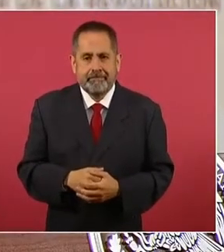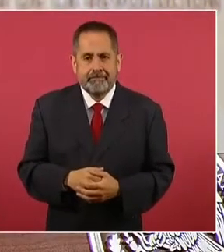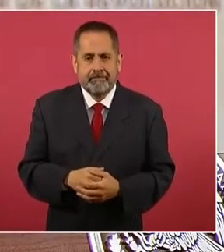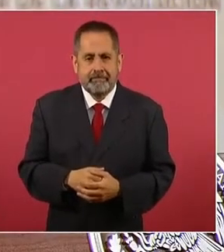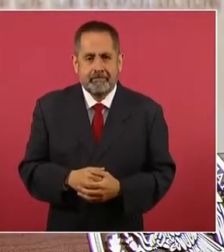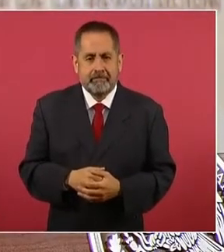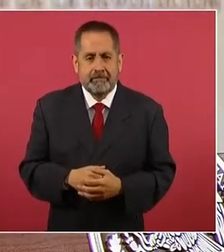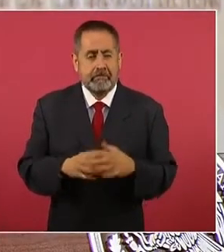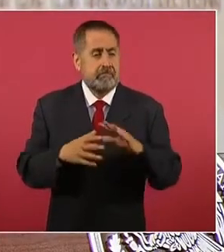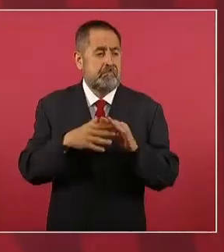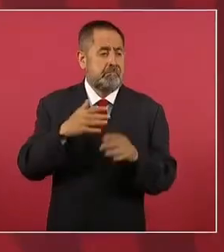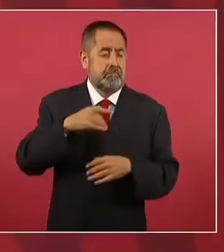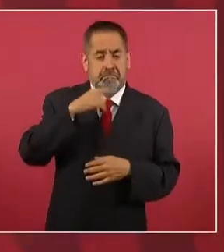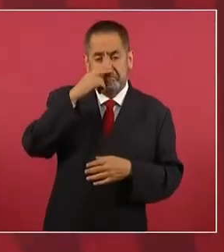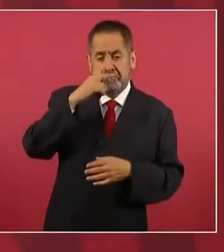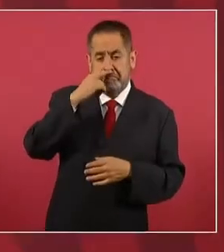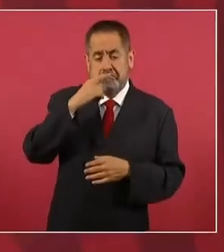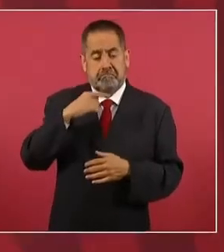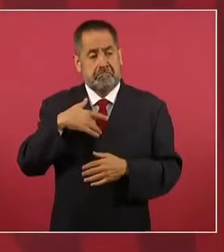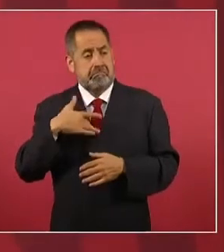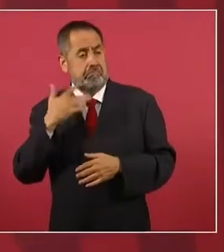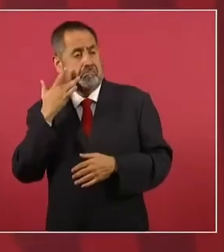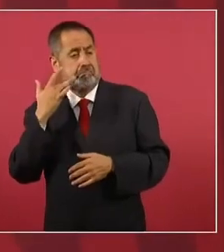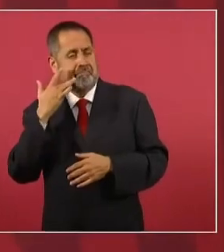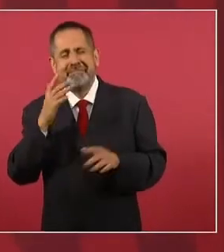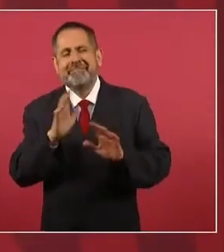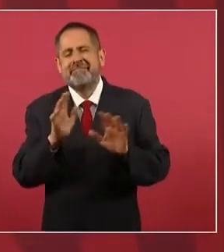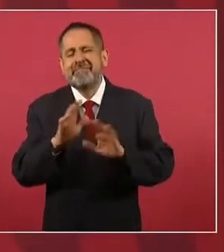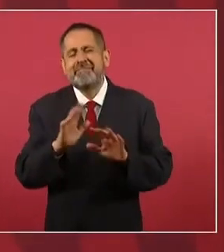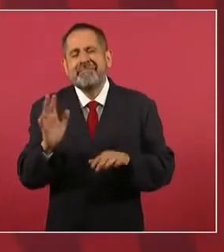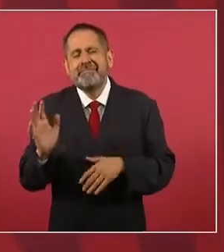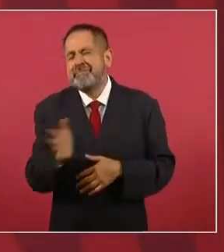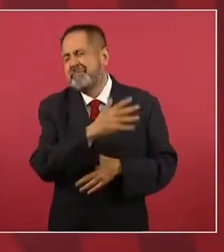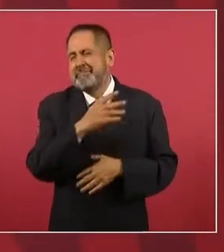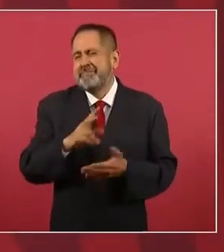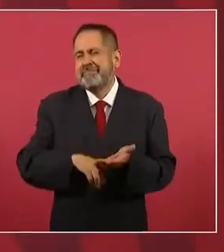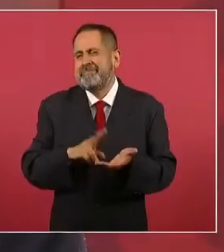y estar ahí de presumidos. No, eso no.